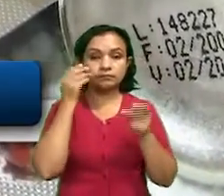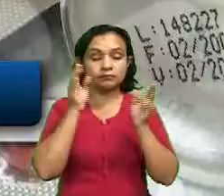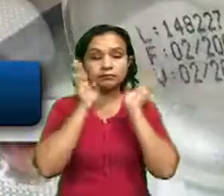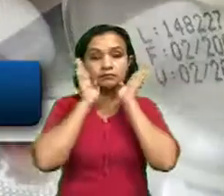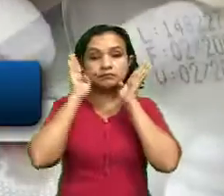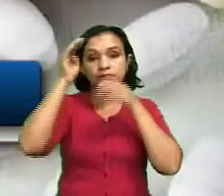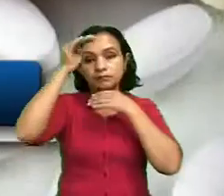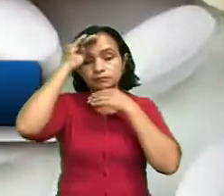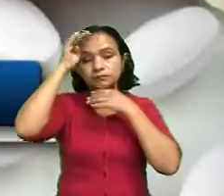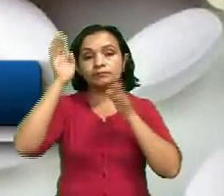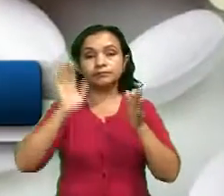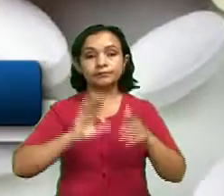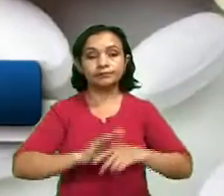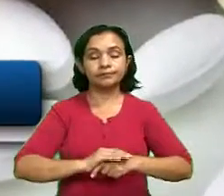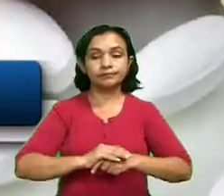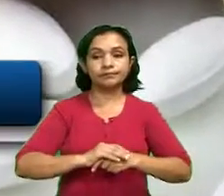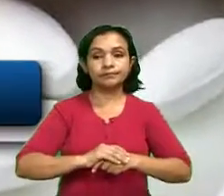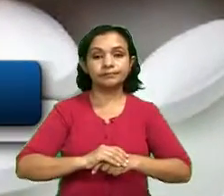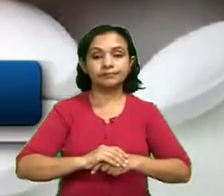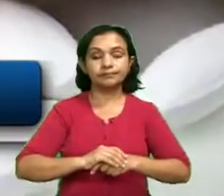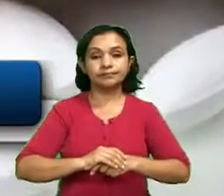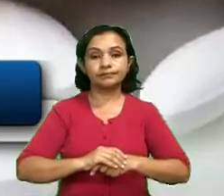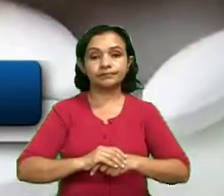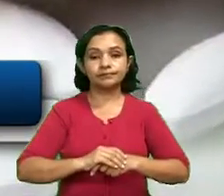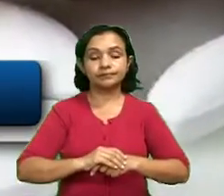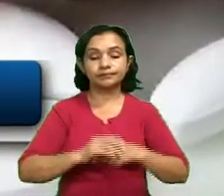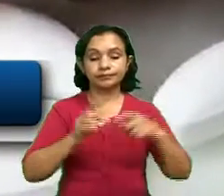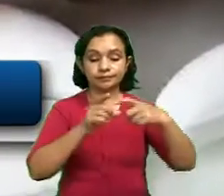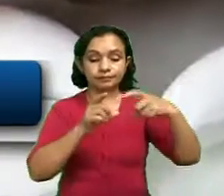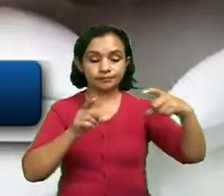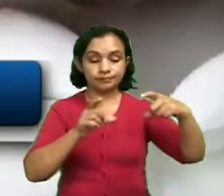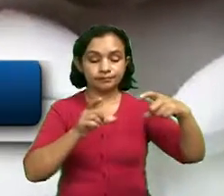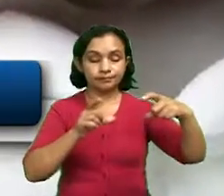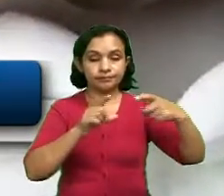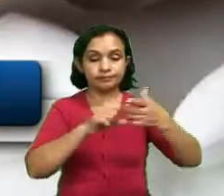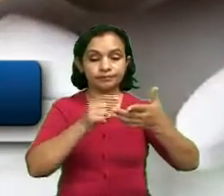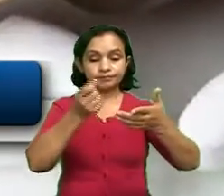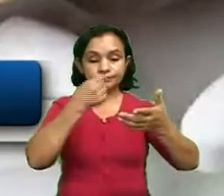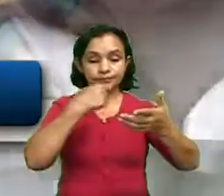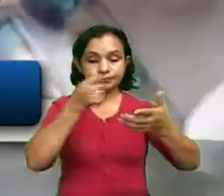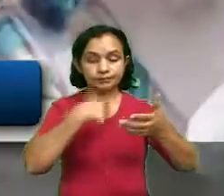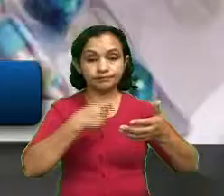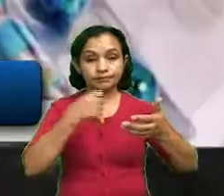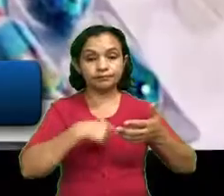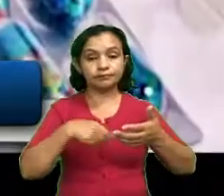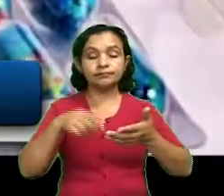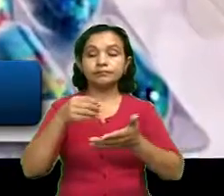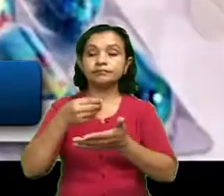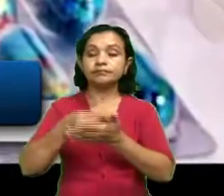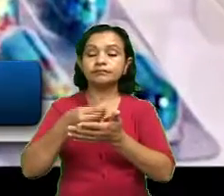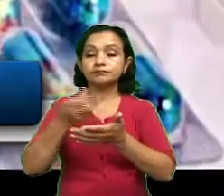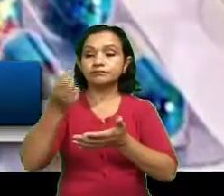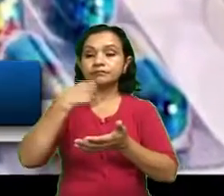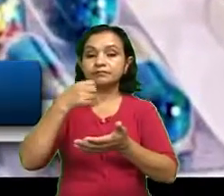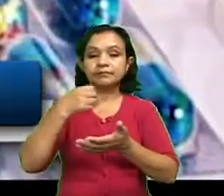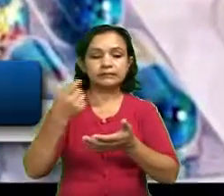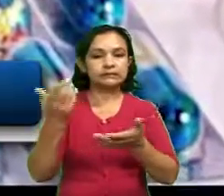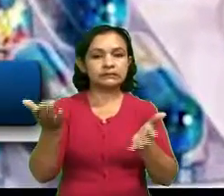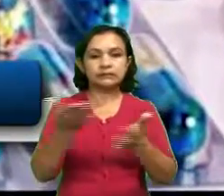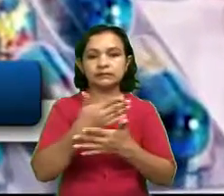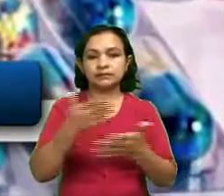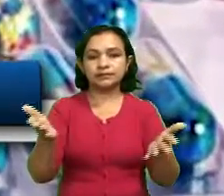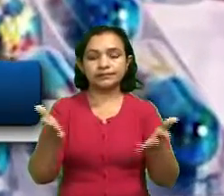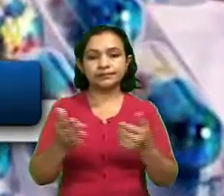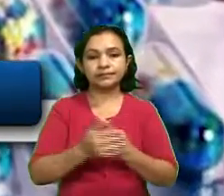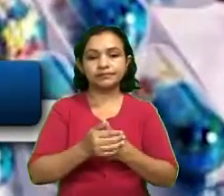es una persona que va a un privado, le receta un medicamento, tal cosa. Viene, va a la farmacia y no lo encuentra. Y